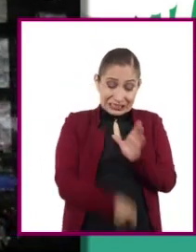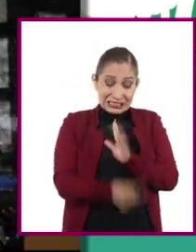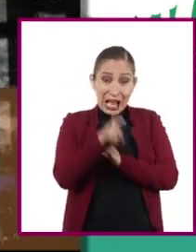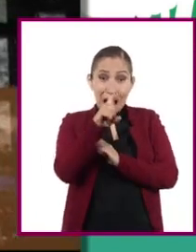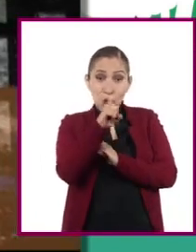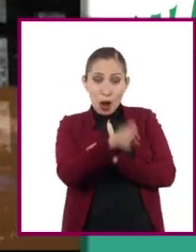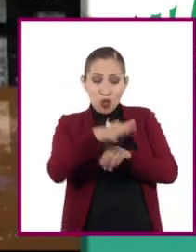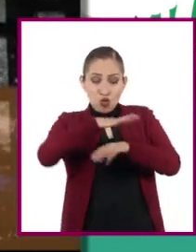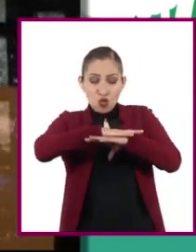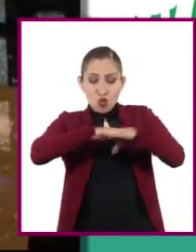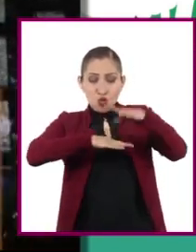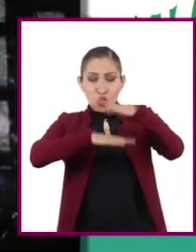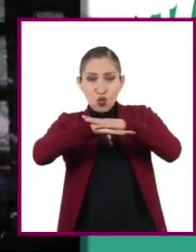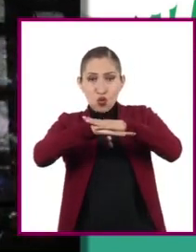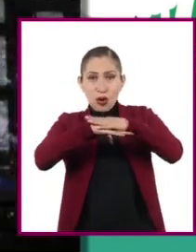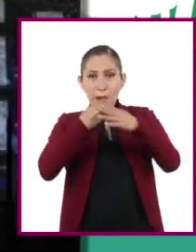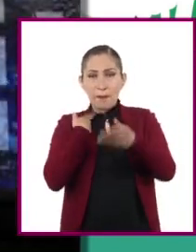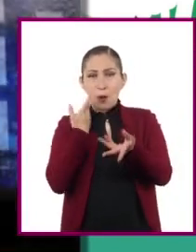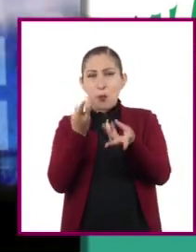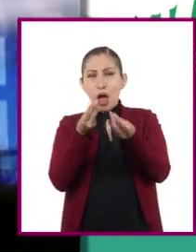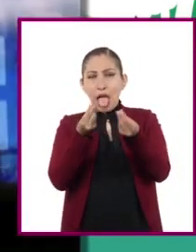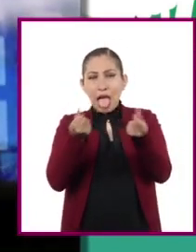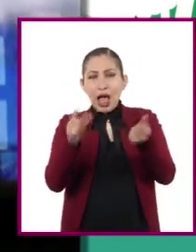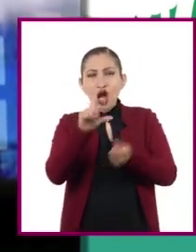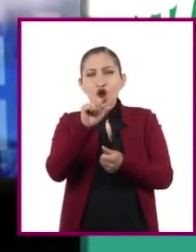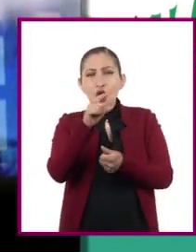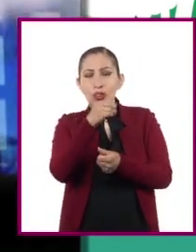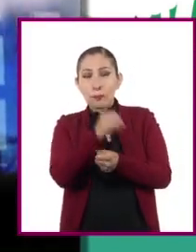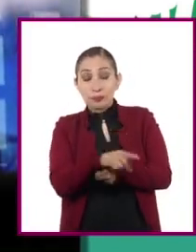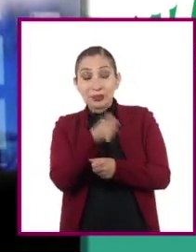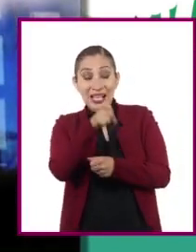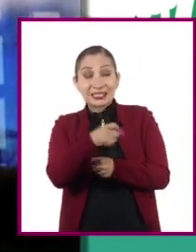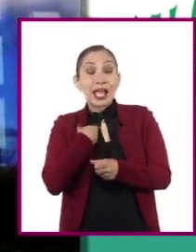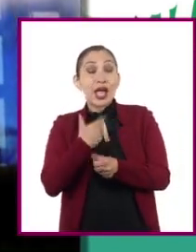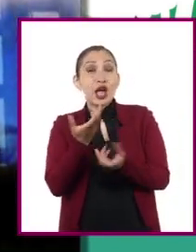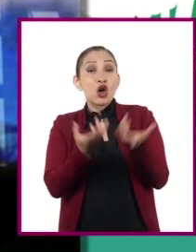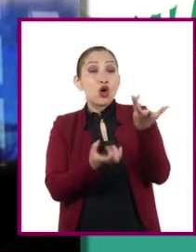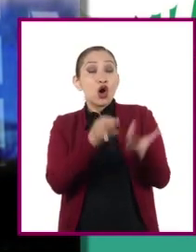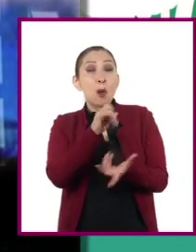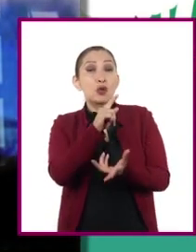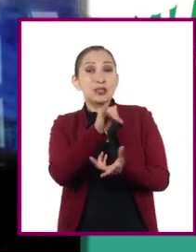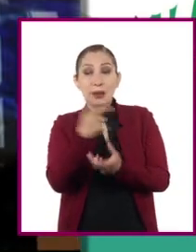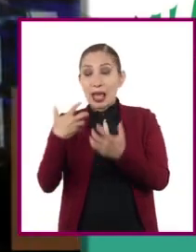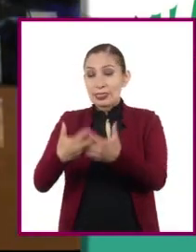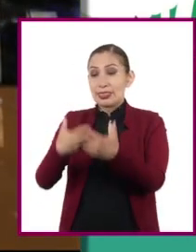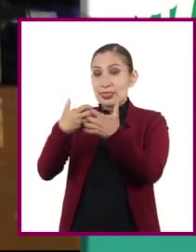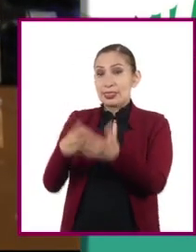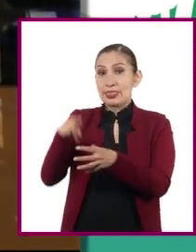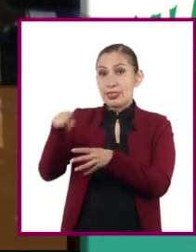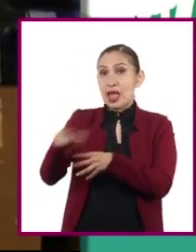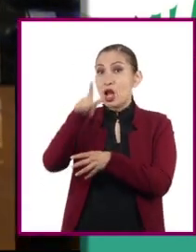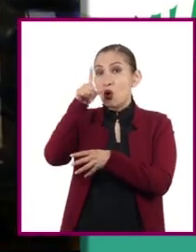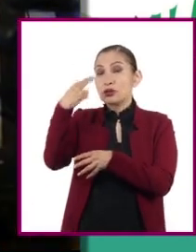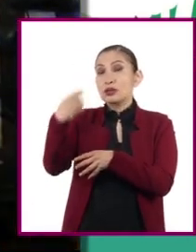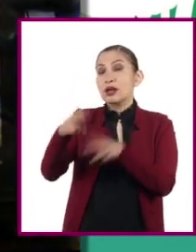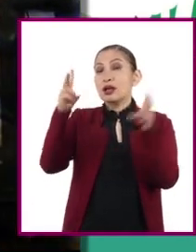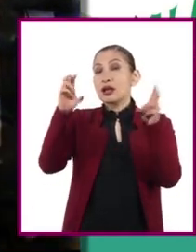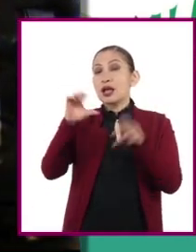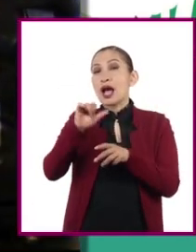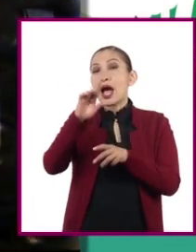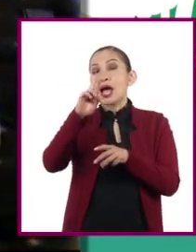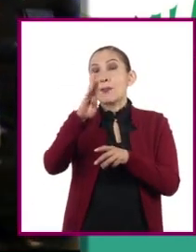de agua y cubiertos por sedimentos. Este combustible se utiliza en plantas generadoras de energía eléctrica